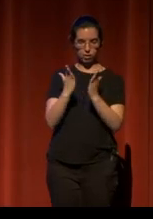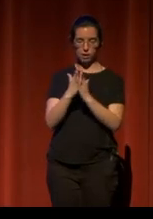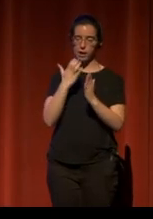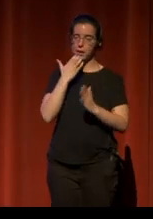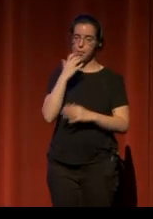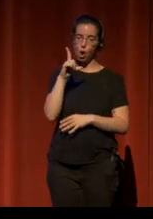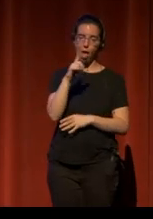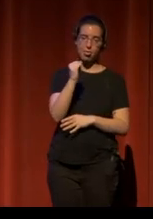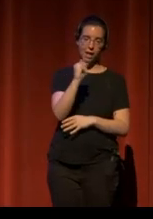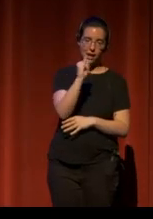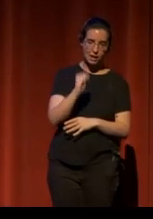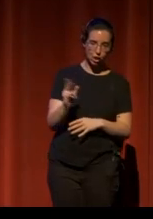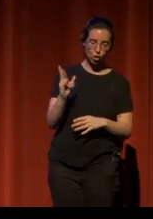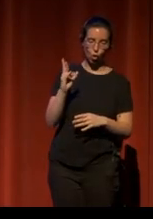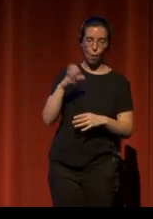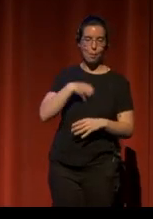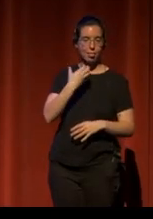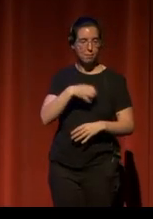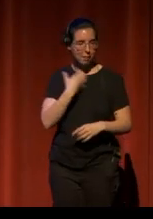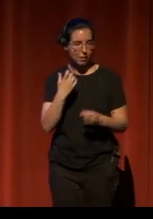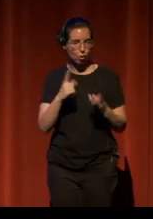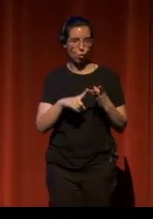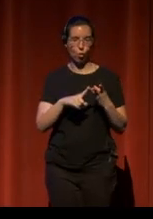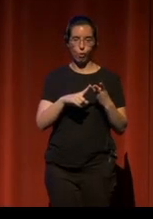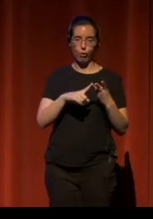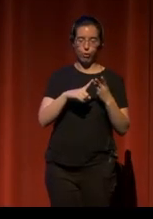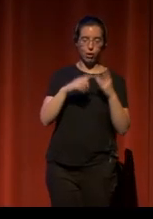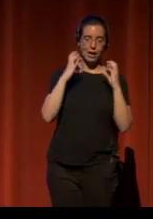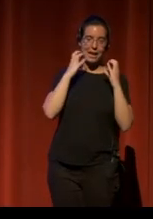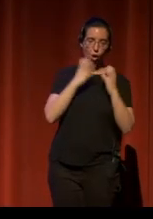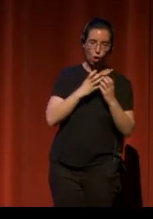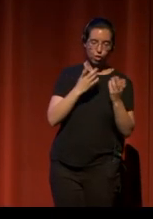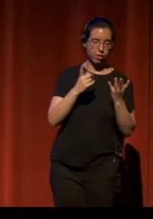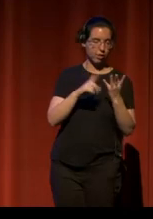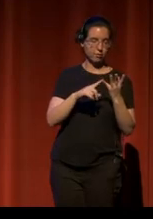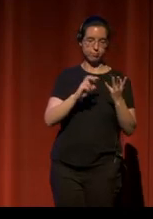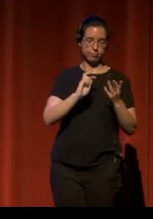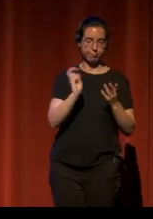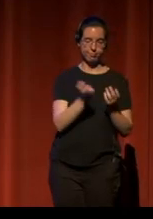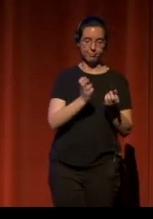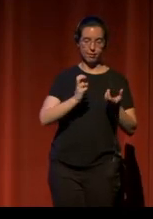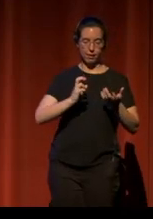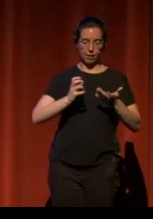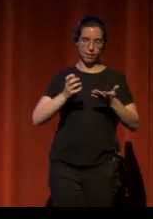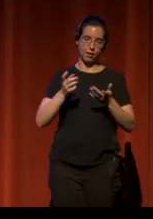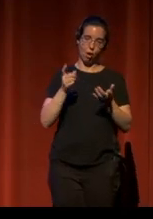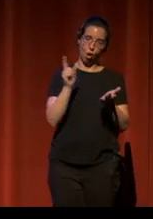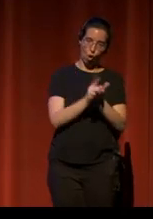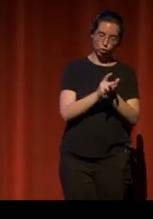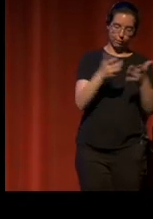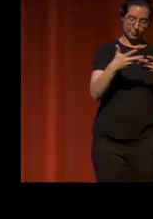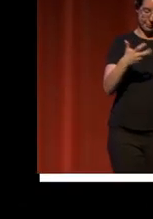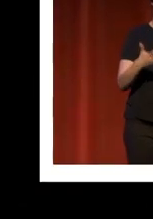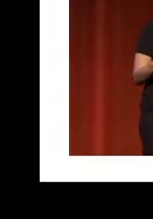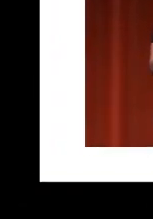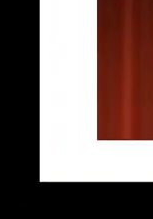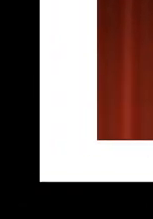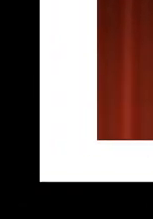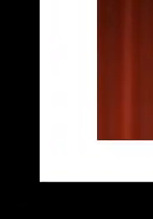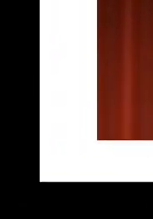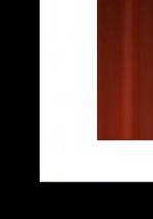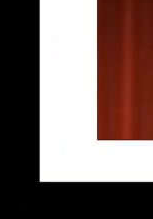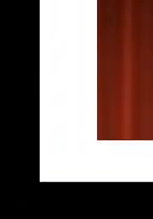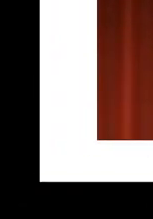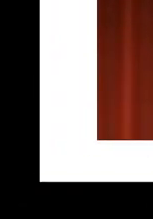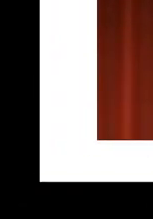de tormes El Principito o en fin o o El Quijote adaptados a sus edades los imprimimos los ilustramos los diseñamos